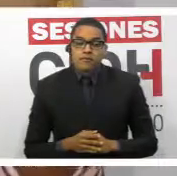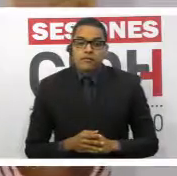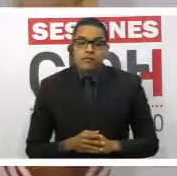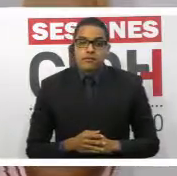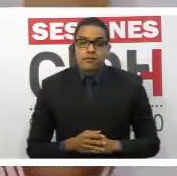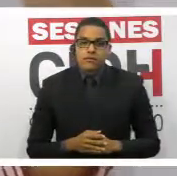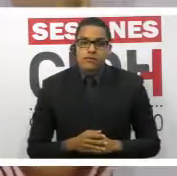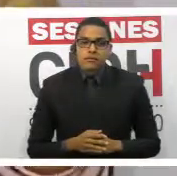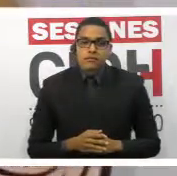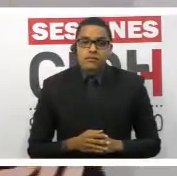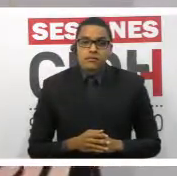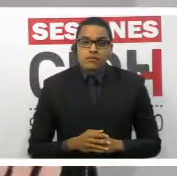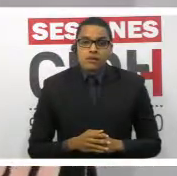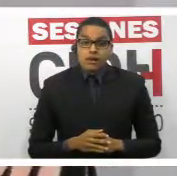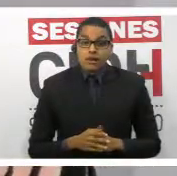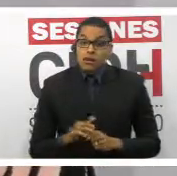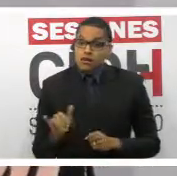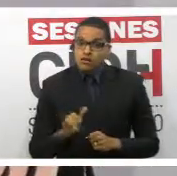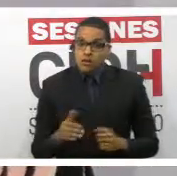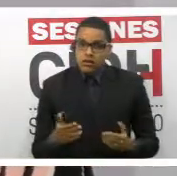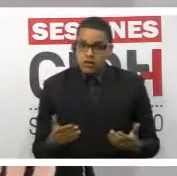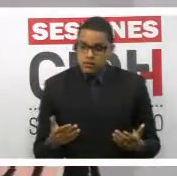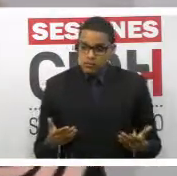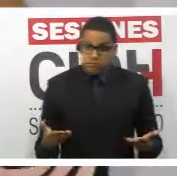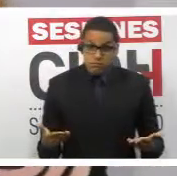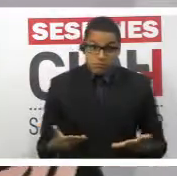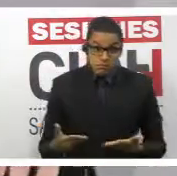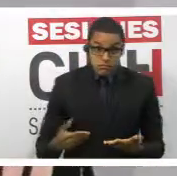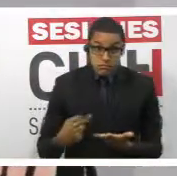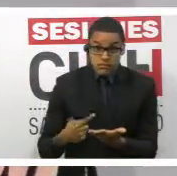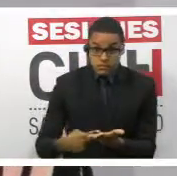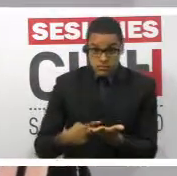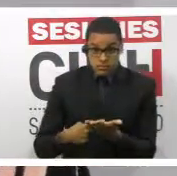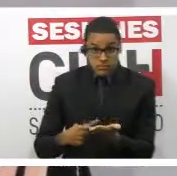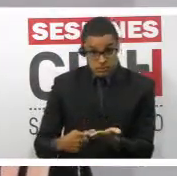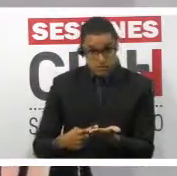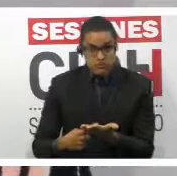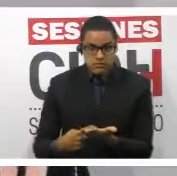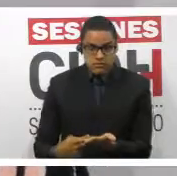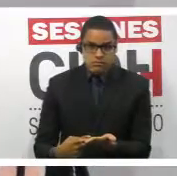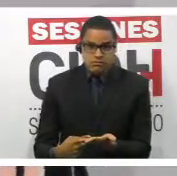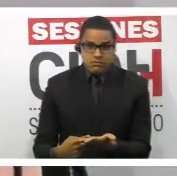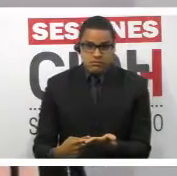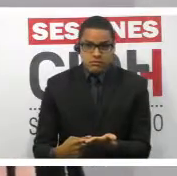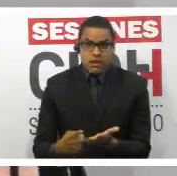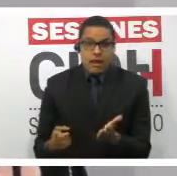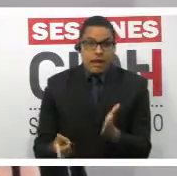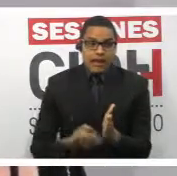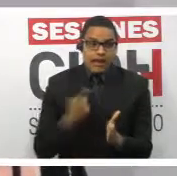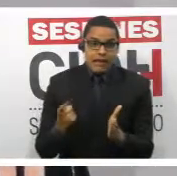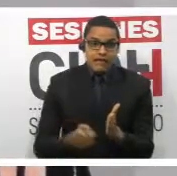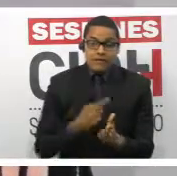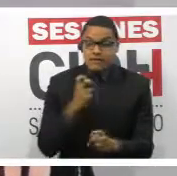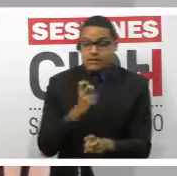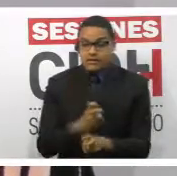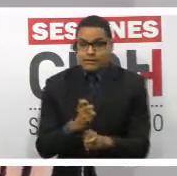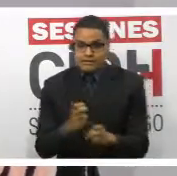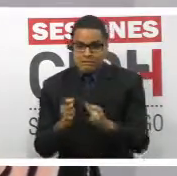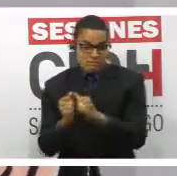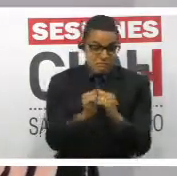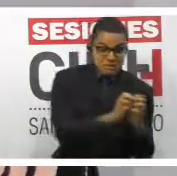discusión a veces muy acalorada muy fuerte